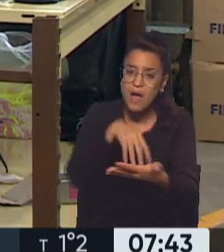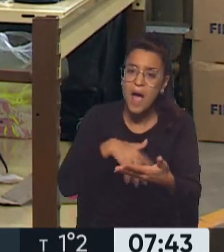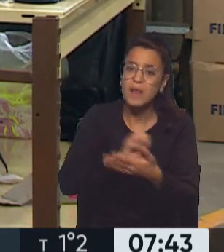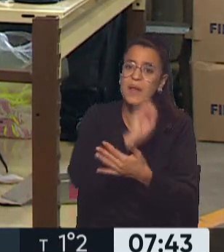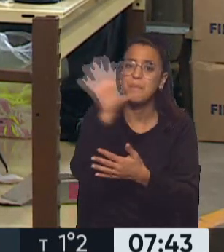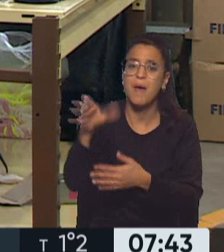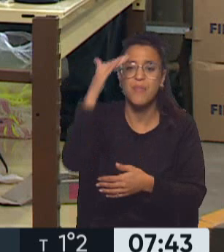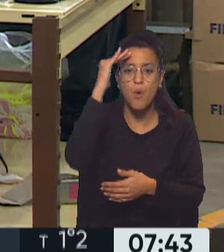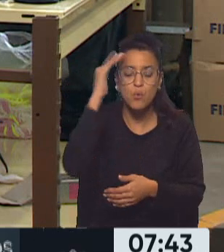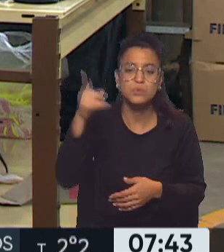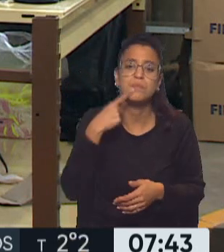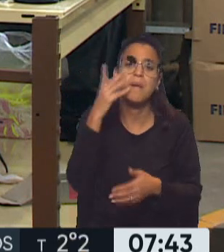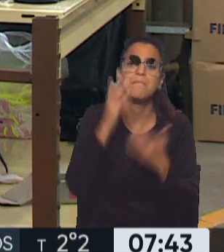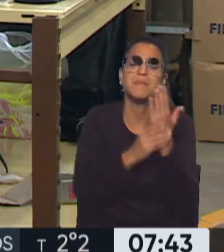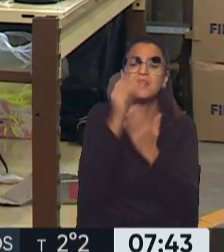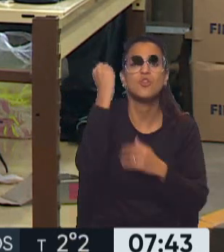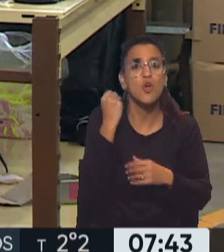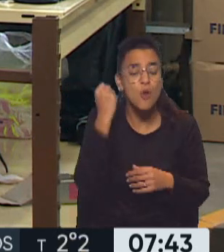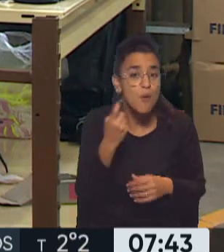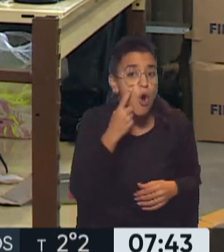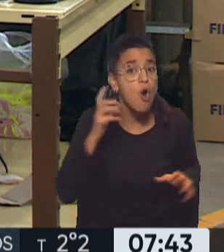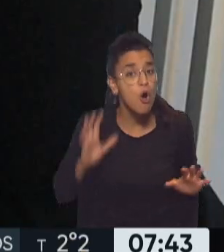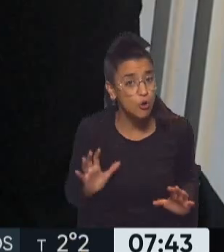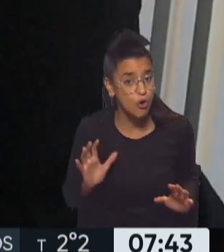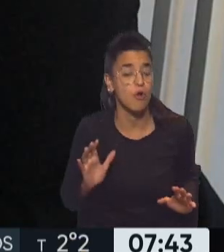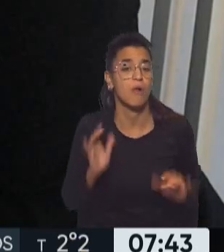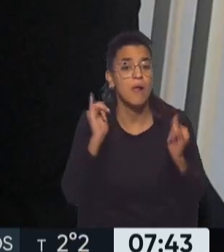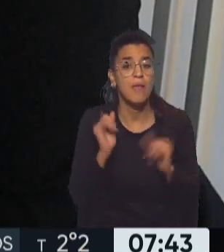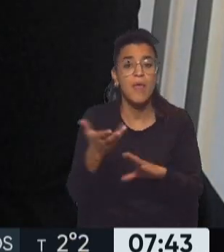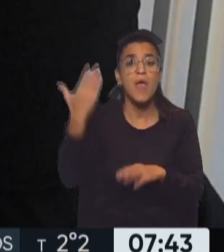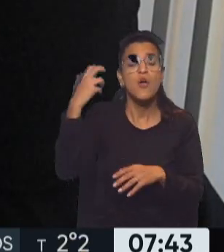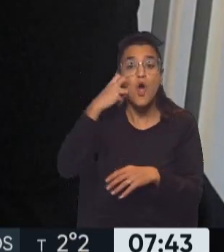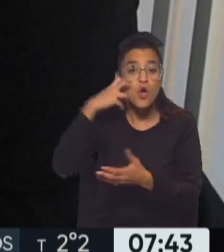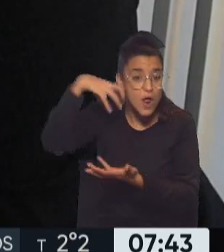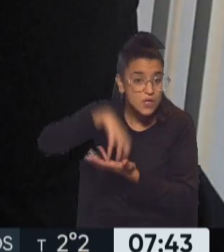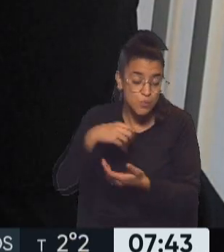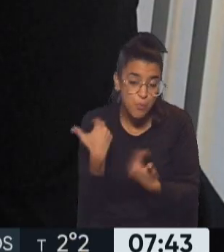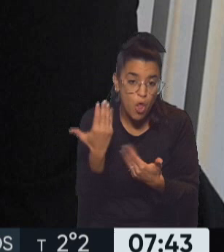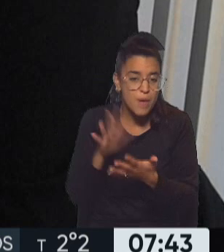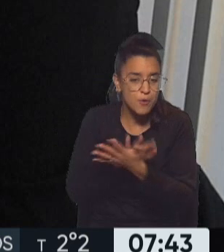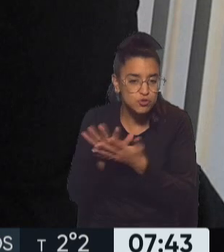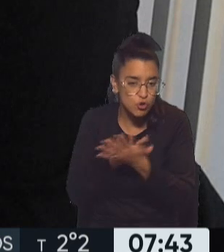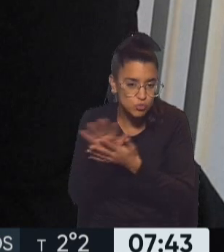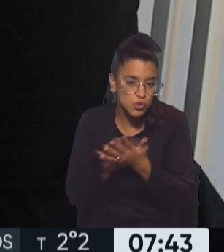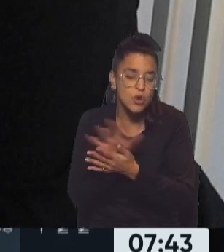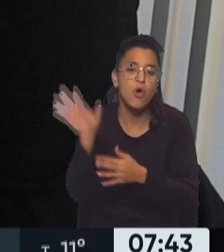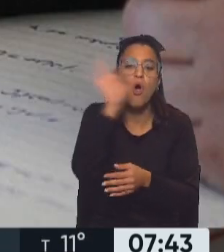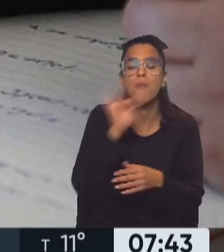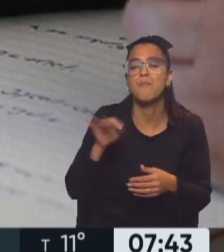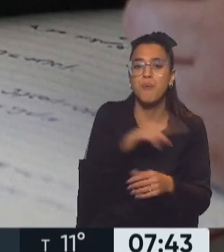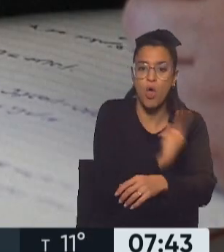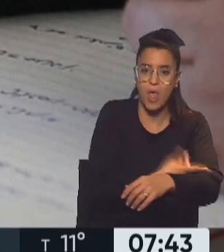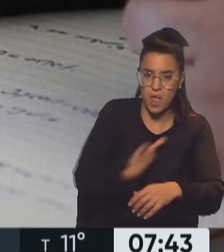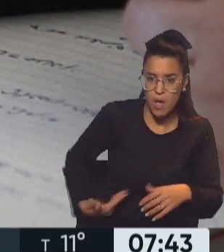Martín Guzmán, ministro de Economía. Le dijo, ojo que está pasando esto, desde el Congreso podemos solucionarlo, o mismo el Poder Ejecutivo